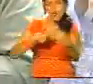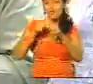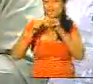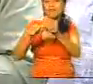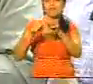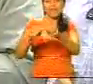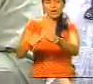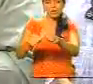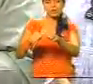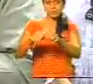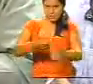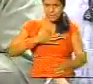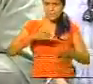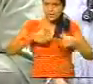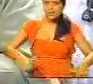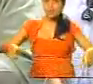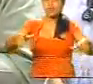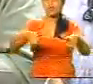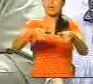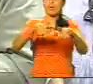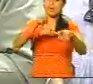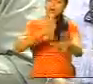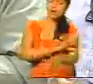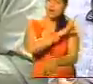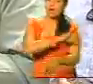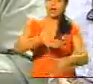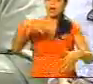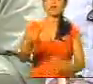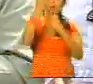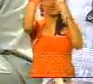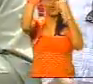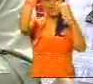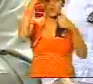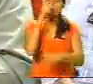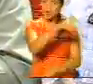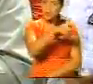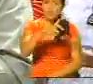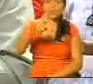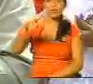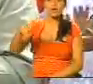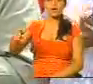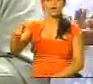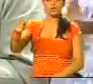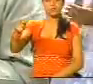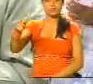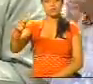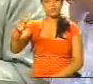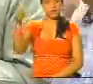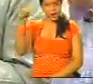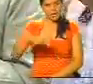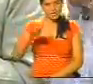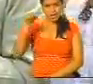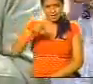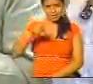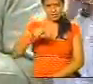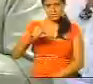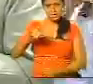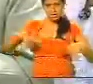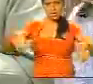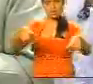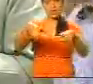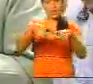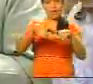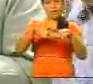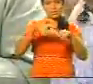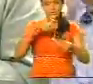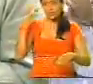desde mi trinchera, el canto patrio. ¡Gloria al bravo pueblo! Estoy desde aquí con ustedes, en la